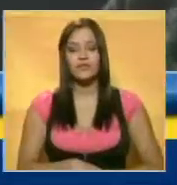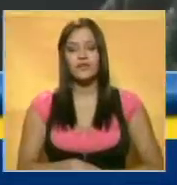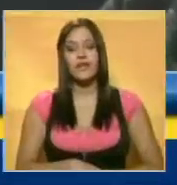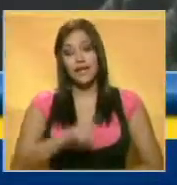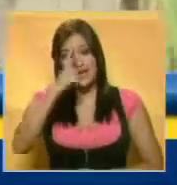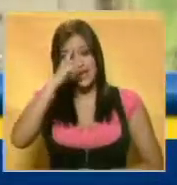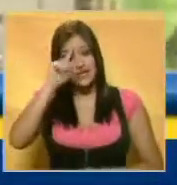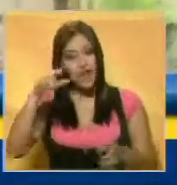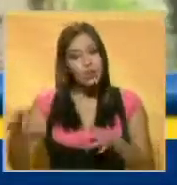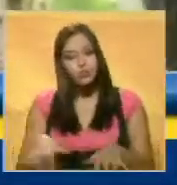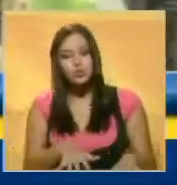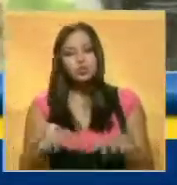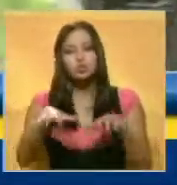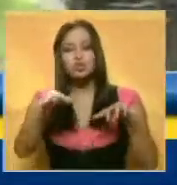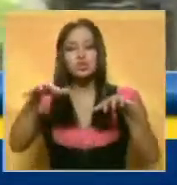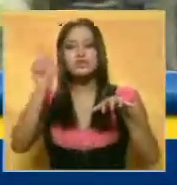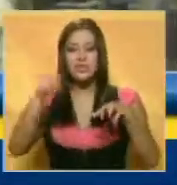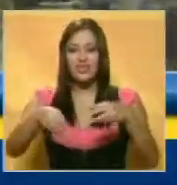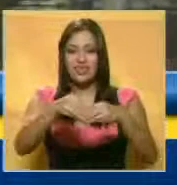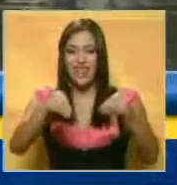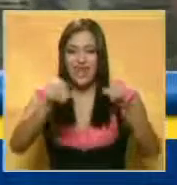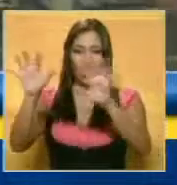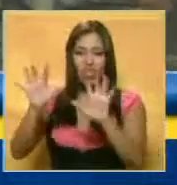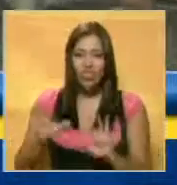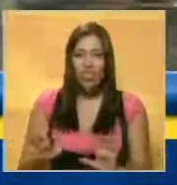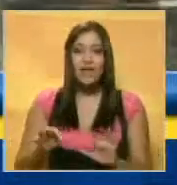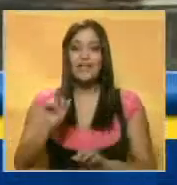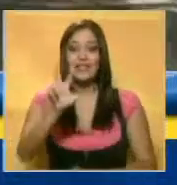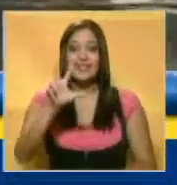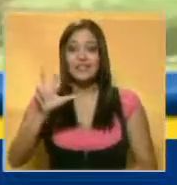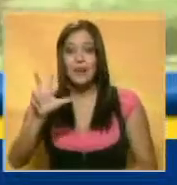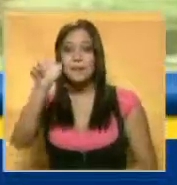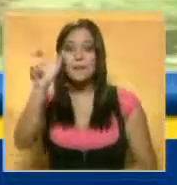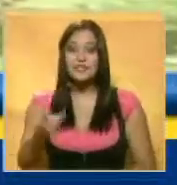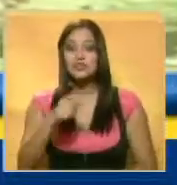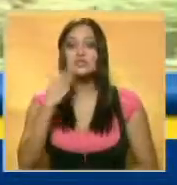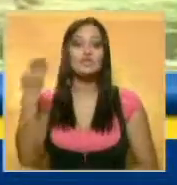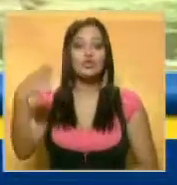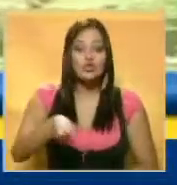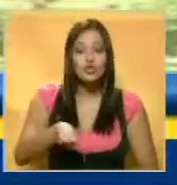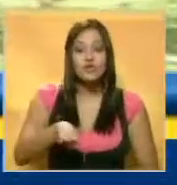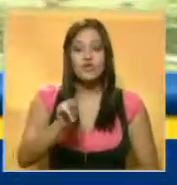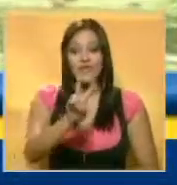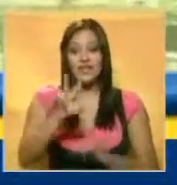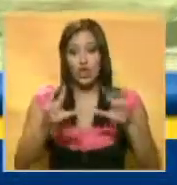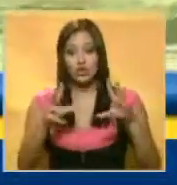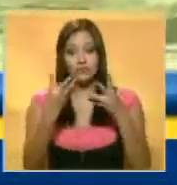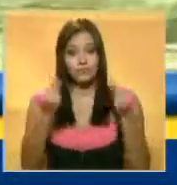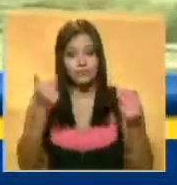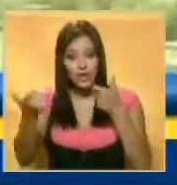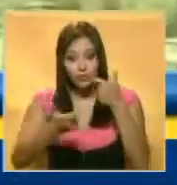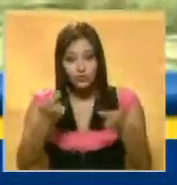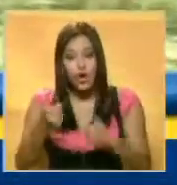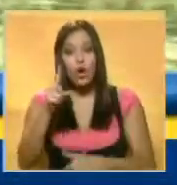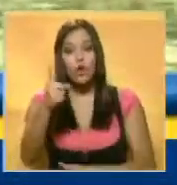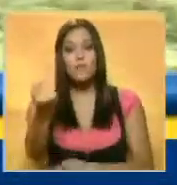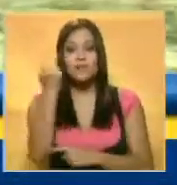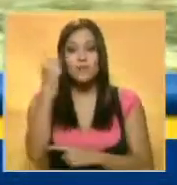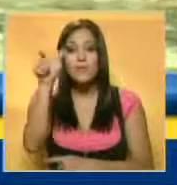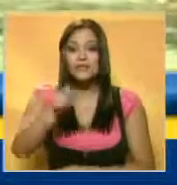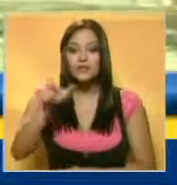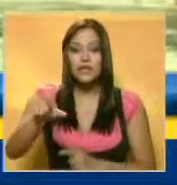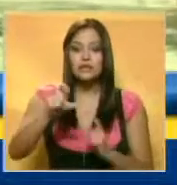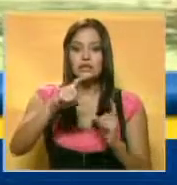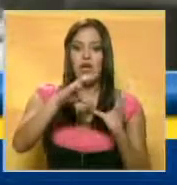en India las inundaciones y deslizamientos de tierra causaron al menos 33 personas muertas 28 desaparecidas y más de un millón de